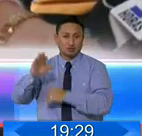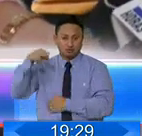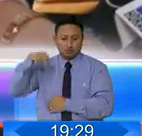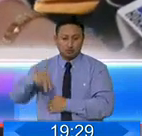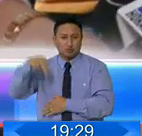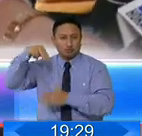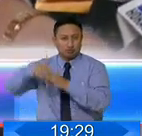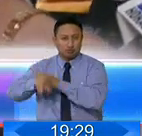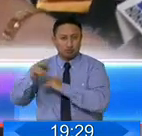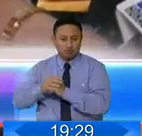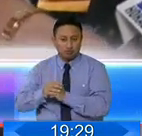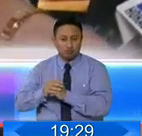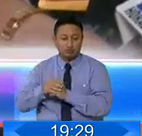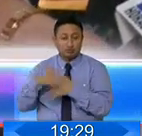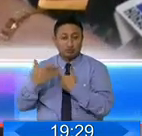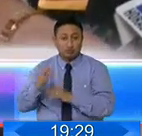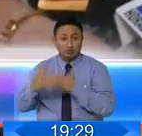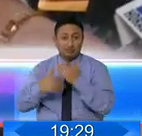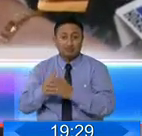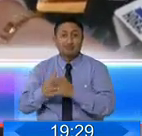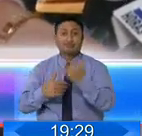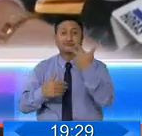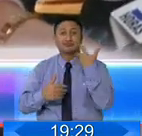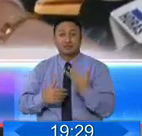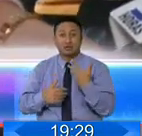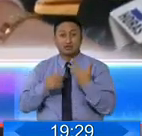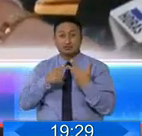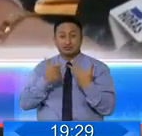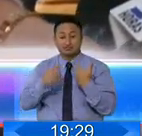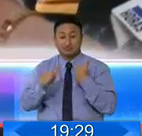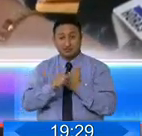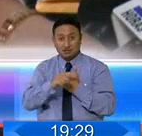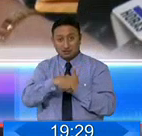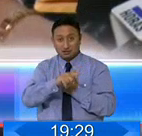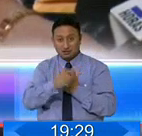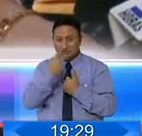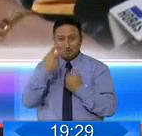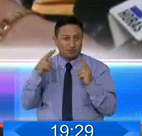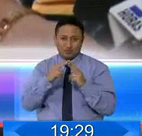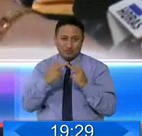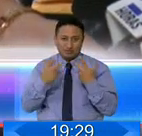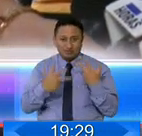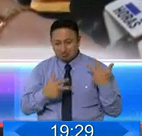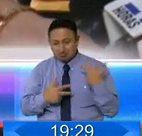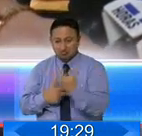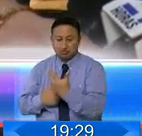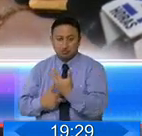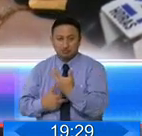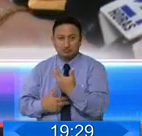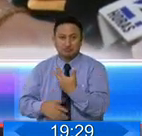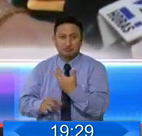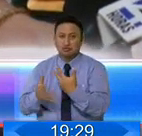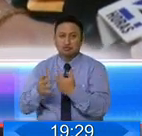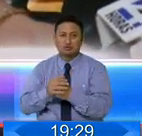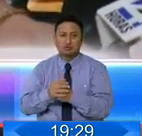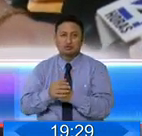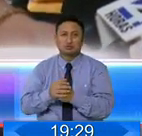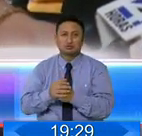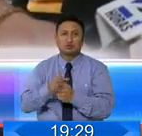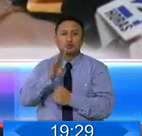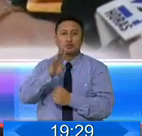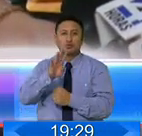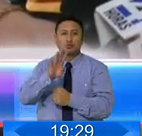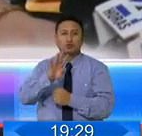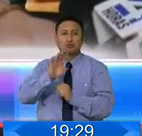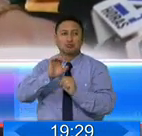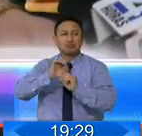de eso es que llegan tres ciudadanos del sector, también desconocidos, que a eso de la 4